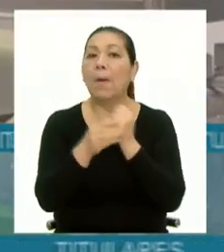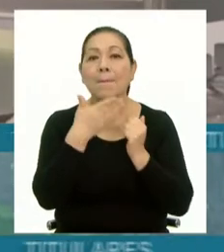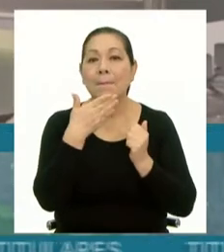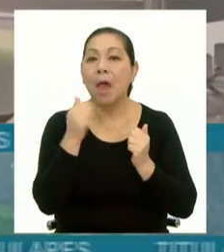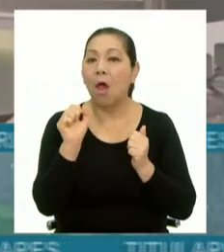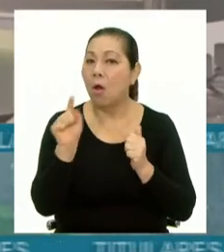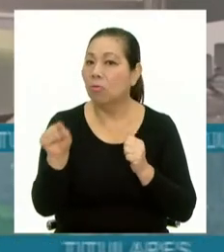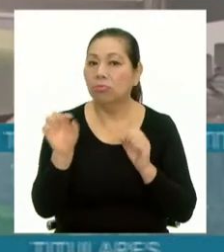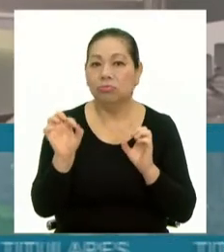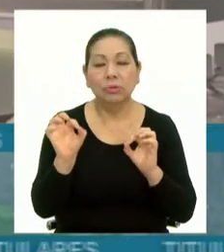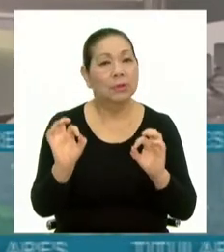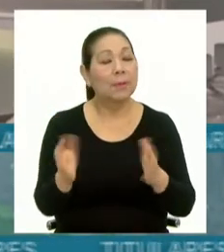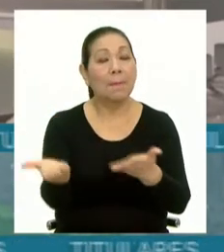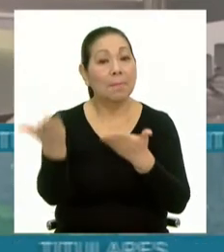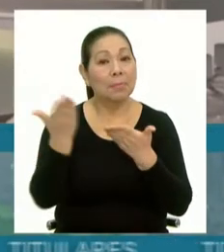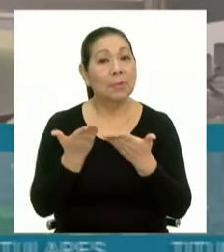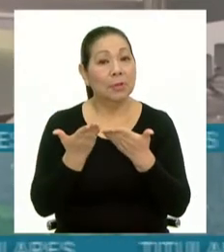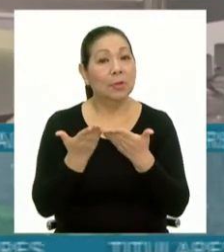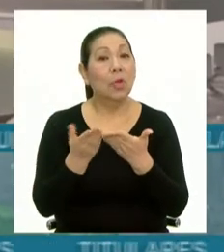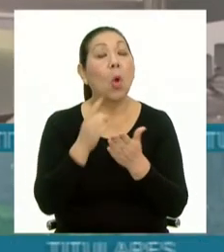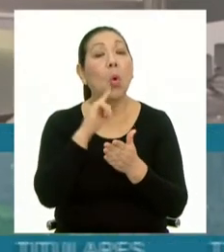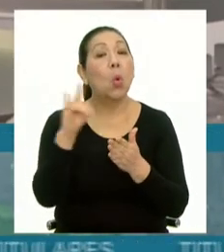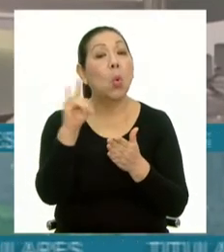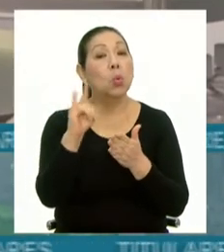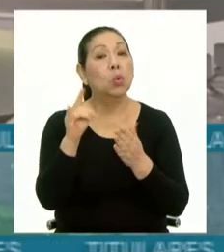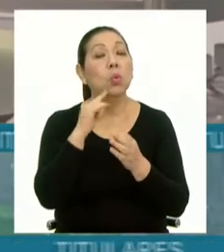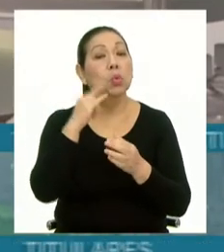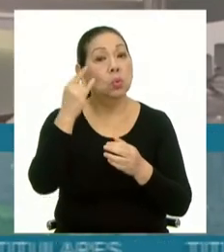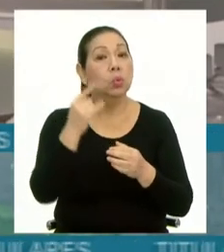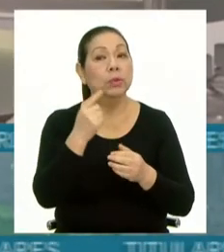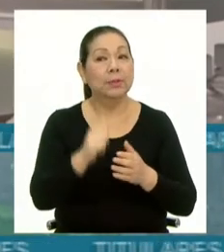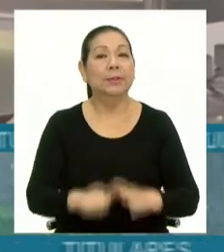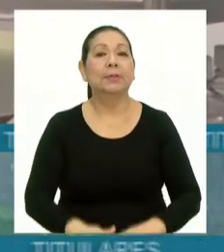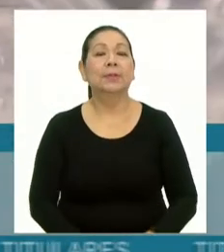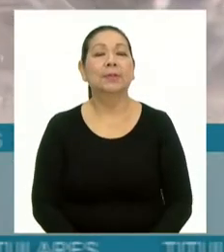fórmula, dejando de esta manera el estatus de uso de emergencia.